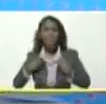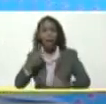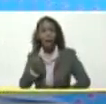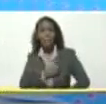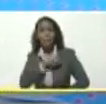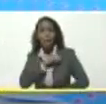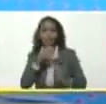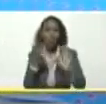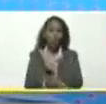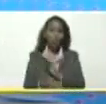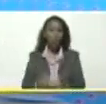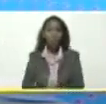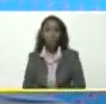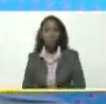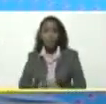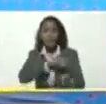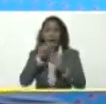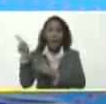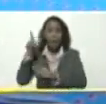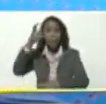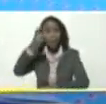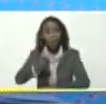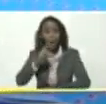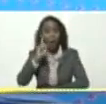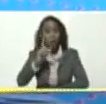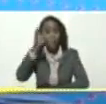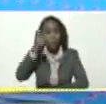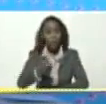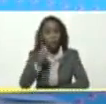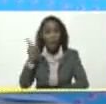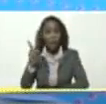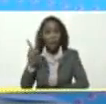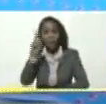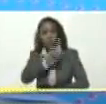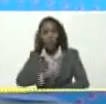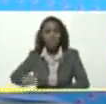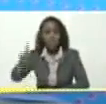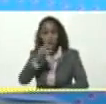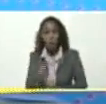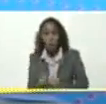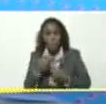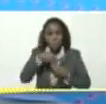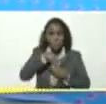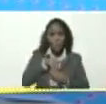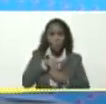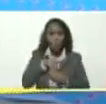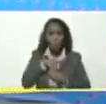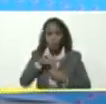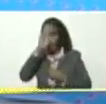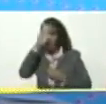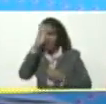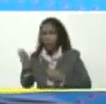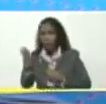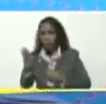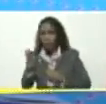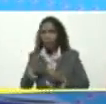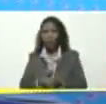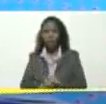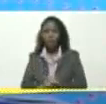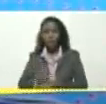Y esta persona es una persona de los círculos íntimos, directos,